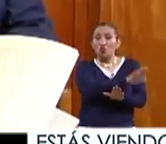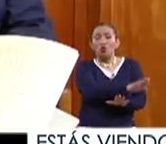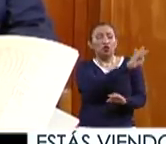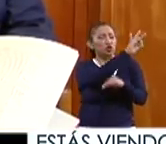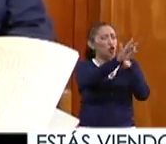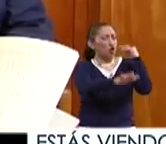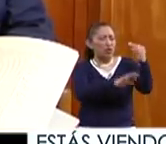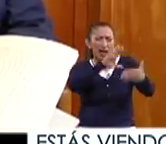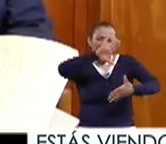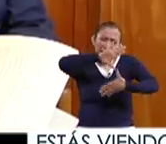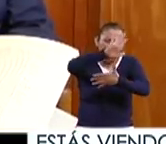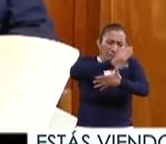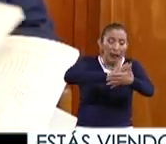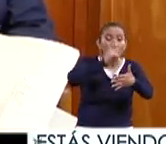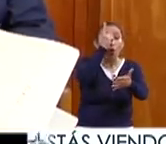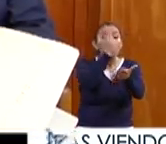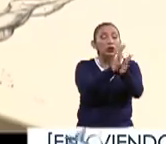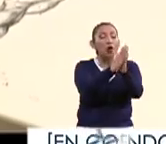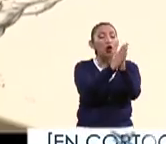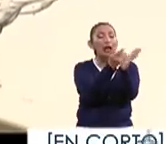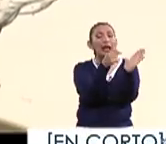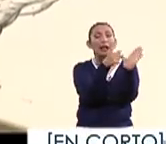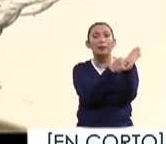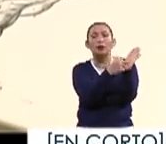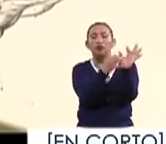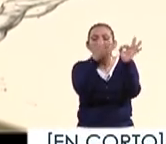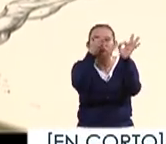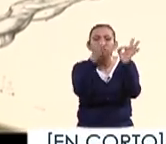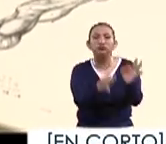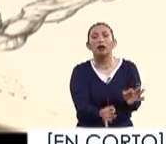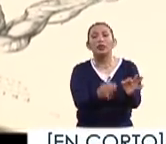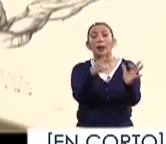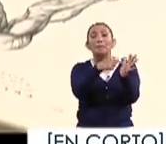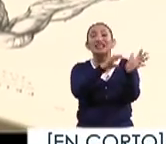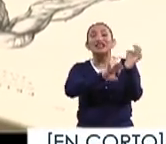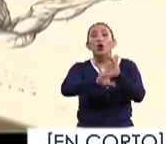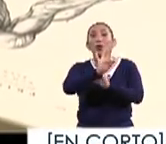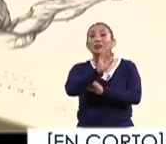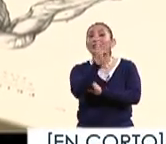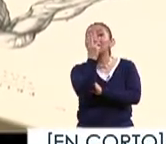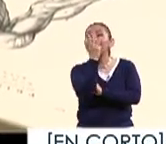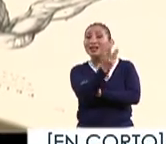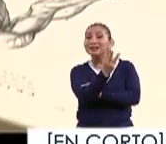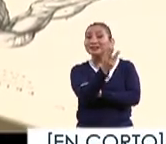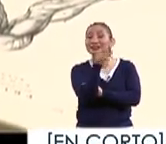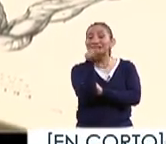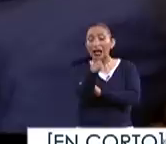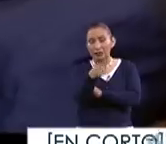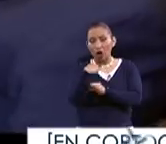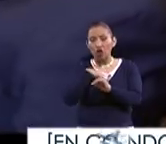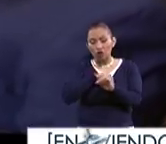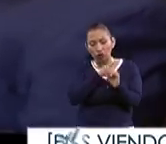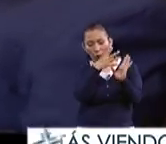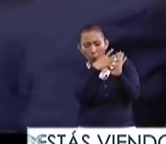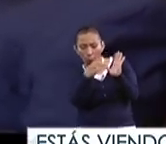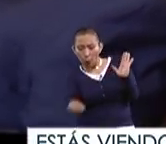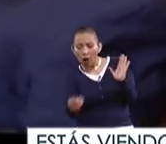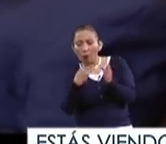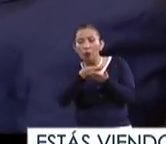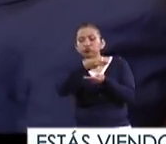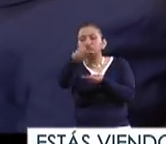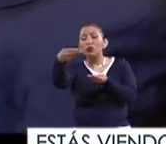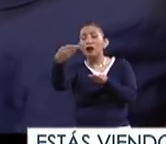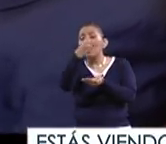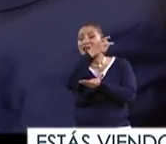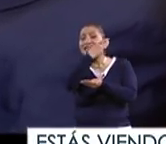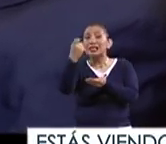de toda América ser el único libro original de 1543. Hicimos un facsimilar que hemos repartido